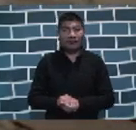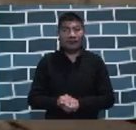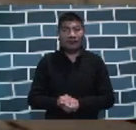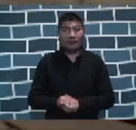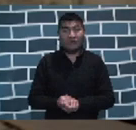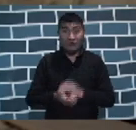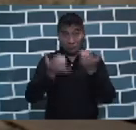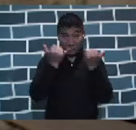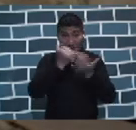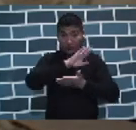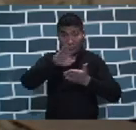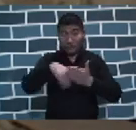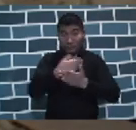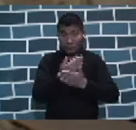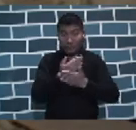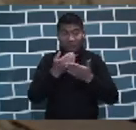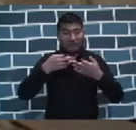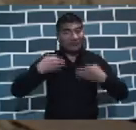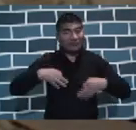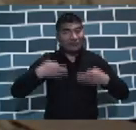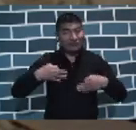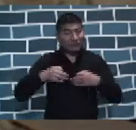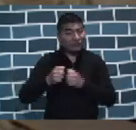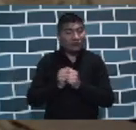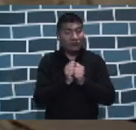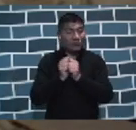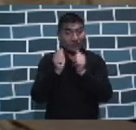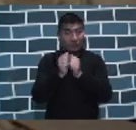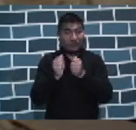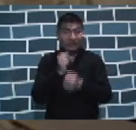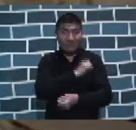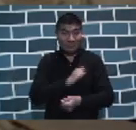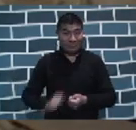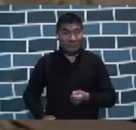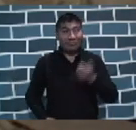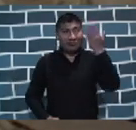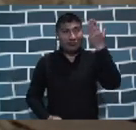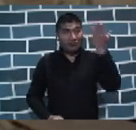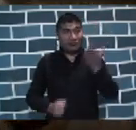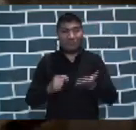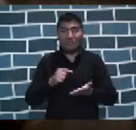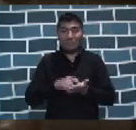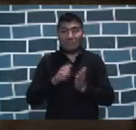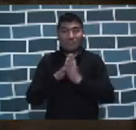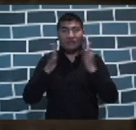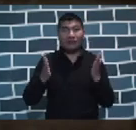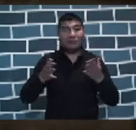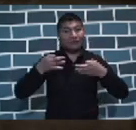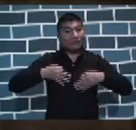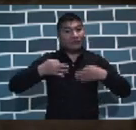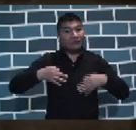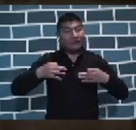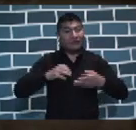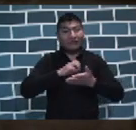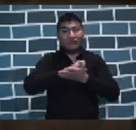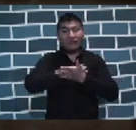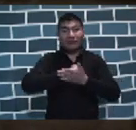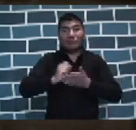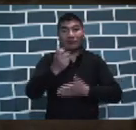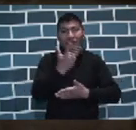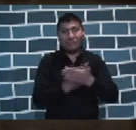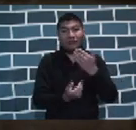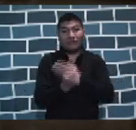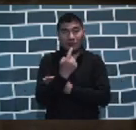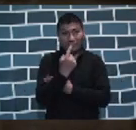hoy todos celebramos unidos en el señor esa solemne fiesta de la santísima